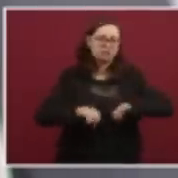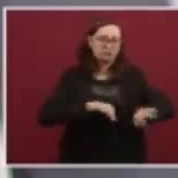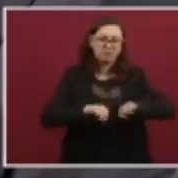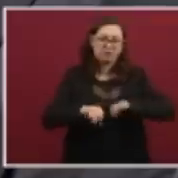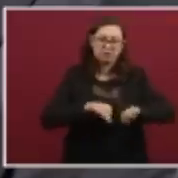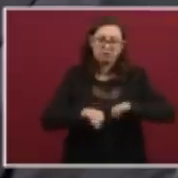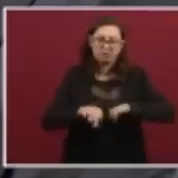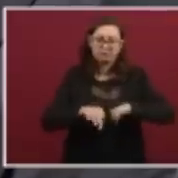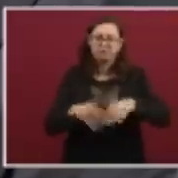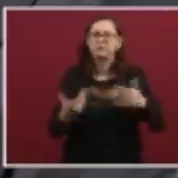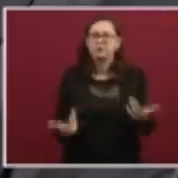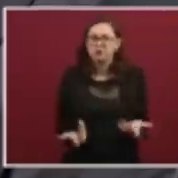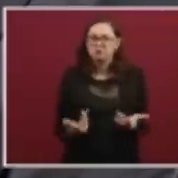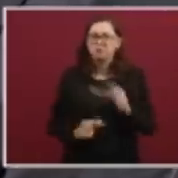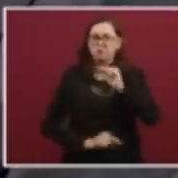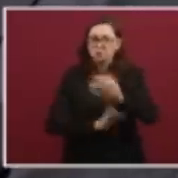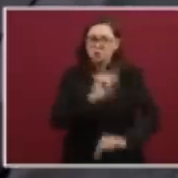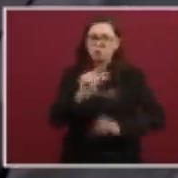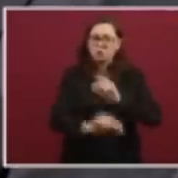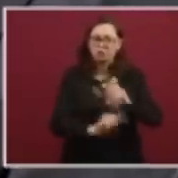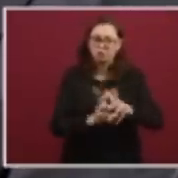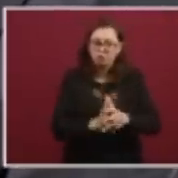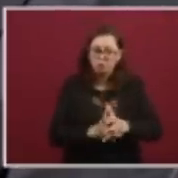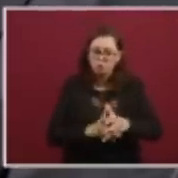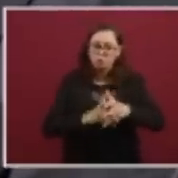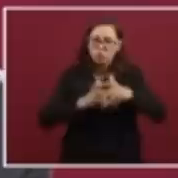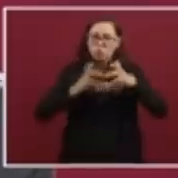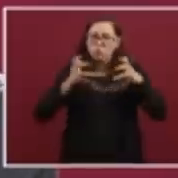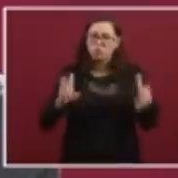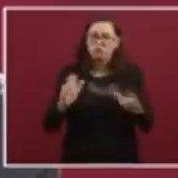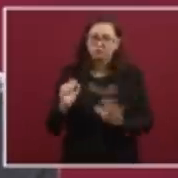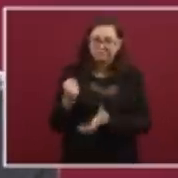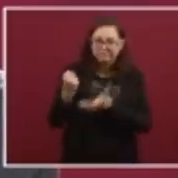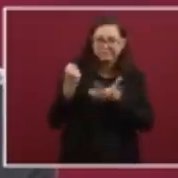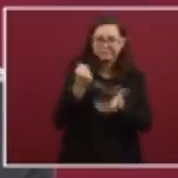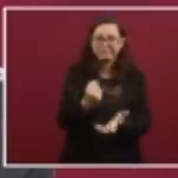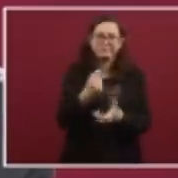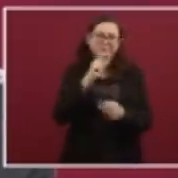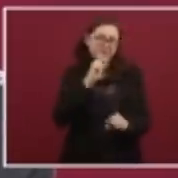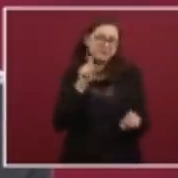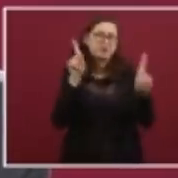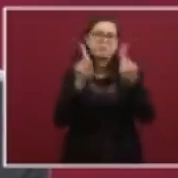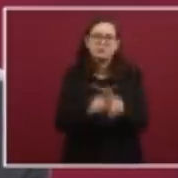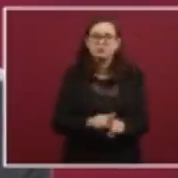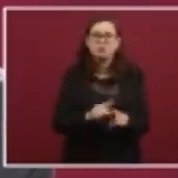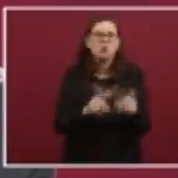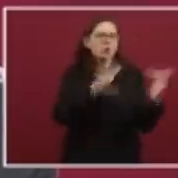Y está creciendo la inversión y está creciendo el comercio exterior.